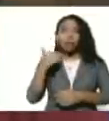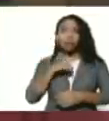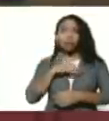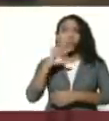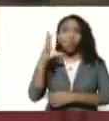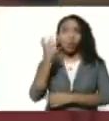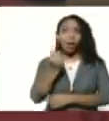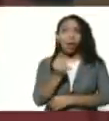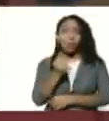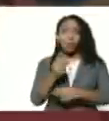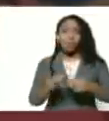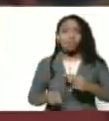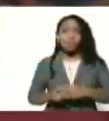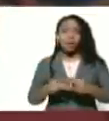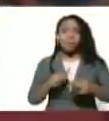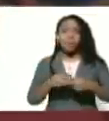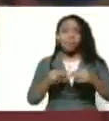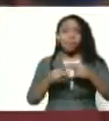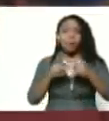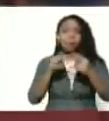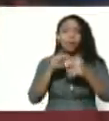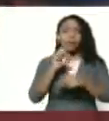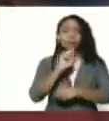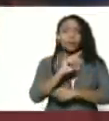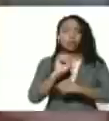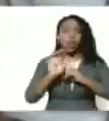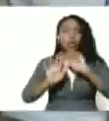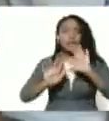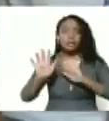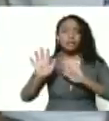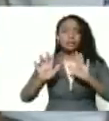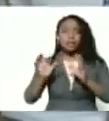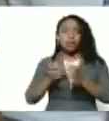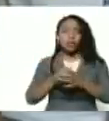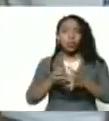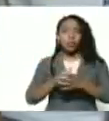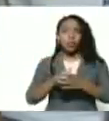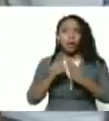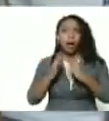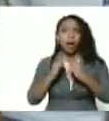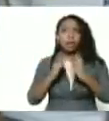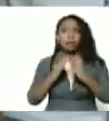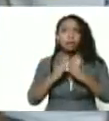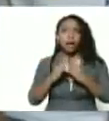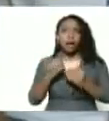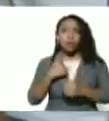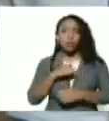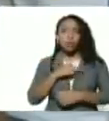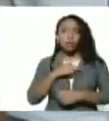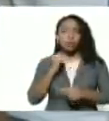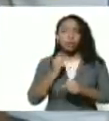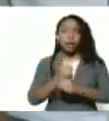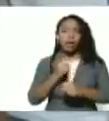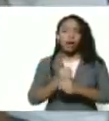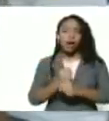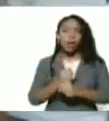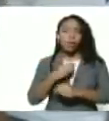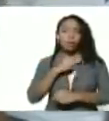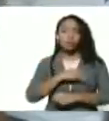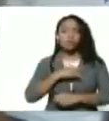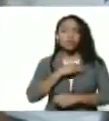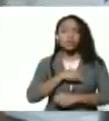logrado construir 115 comités de hogares, de los cuales en nuestro trabajo como misión